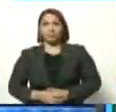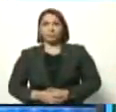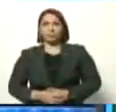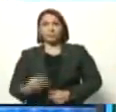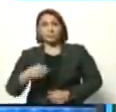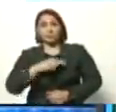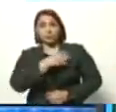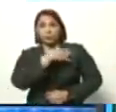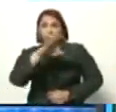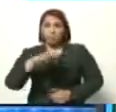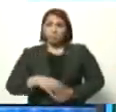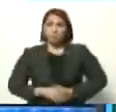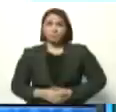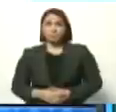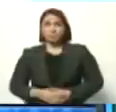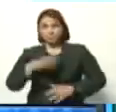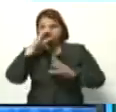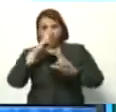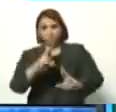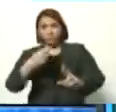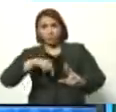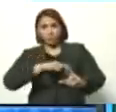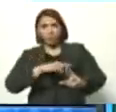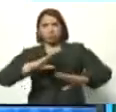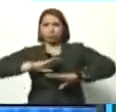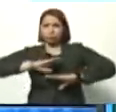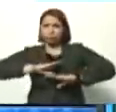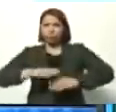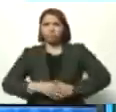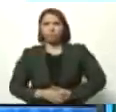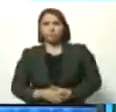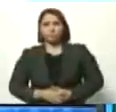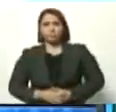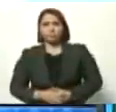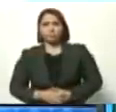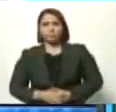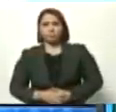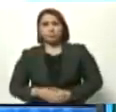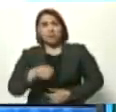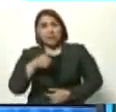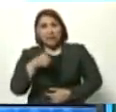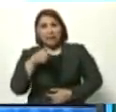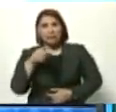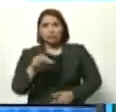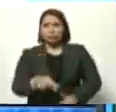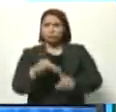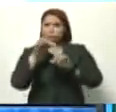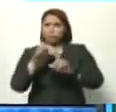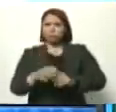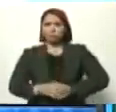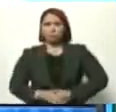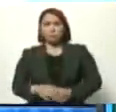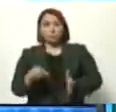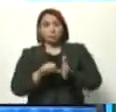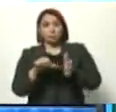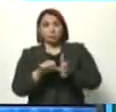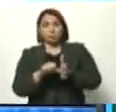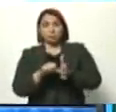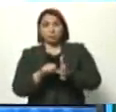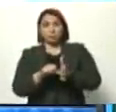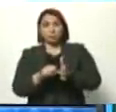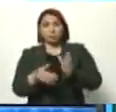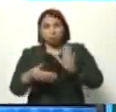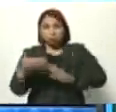nuestra soberanía, respetuoso de nuestra autodeterminación. Así que fue una elección donde